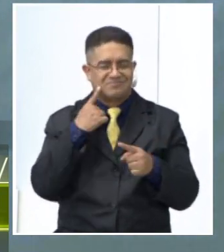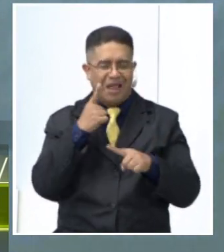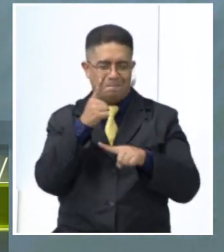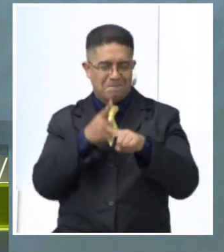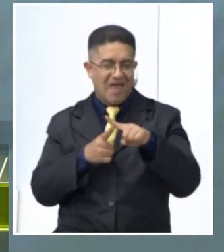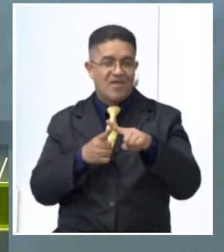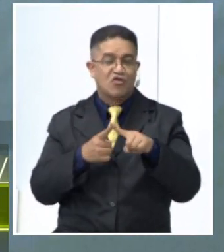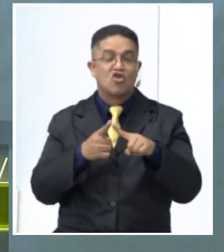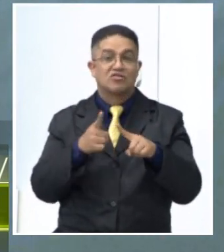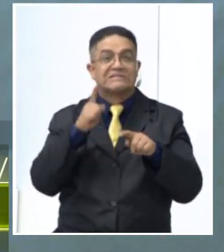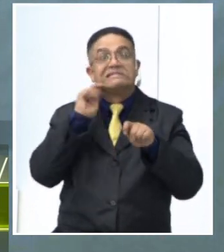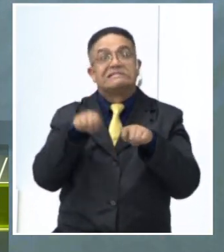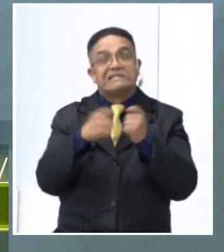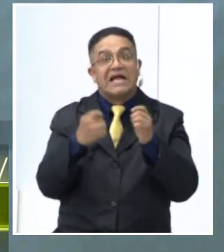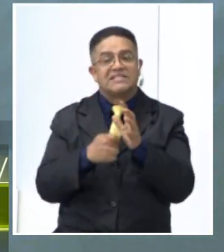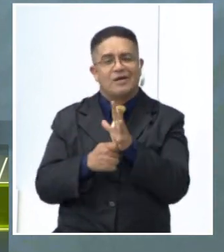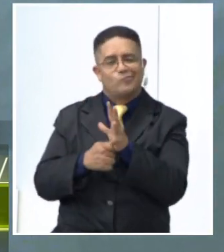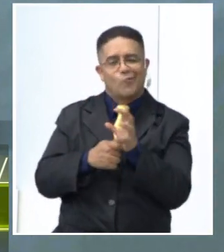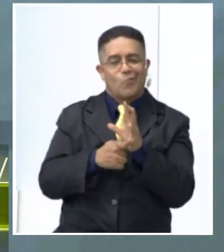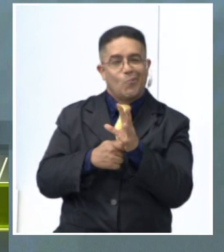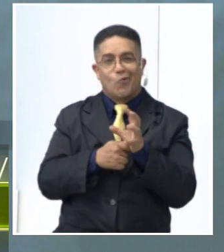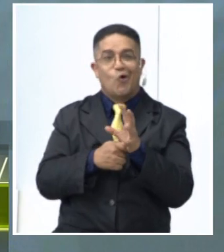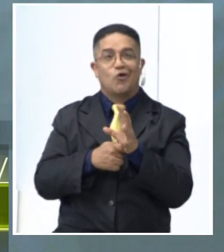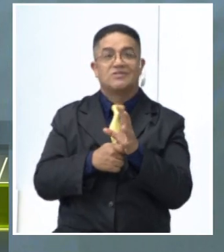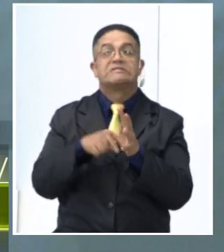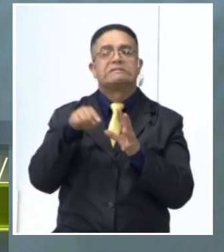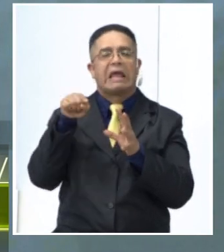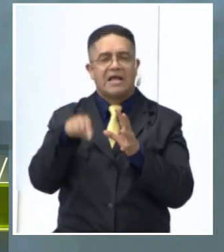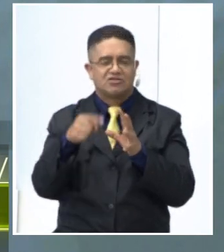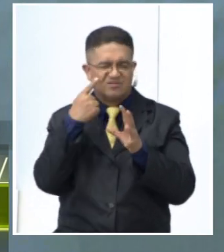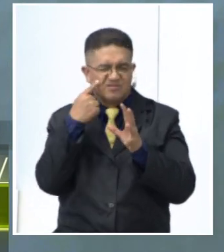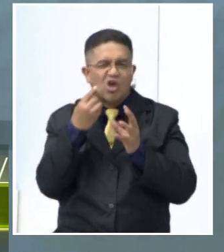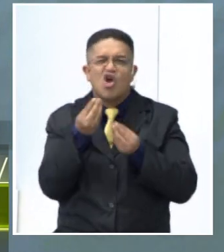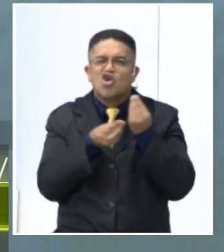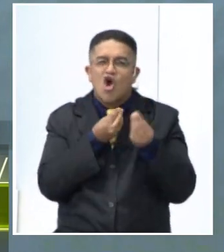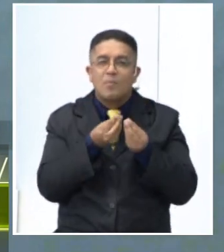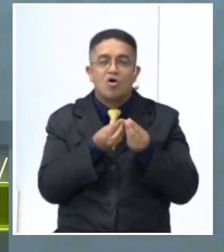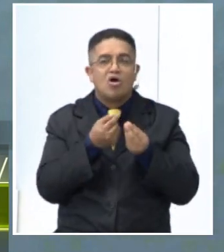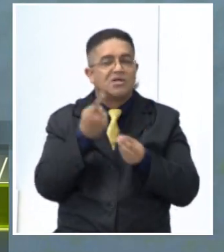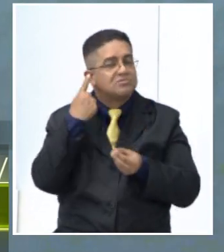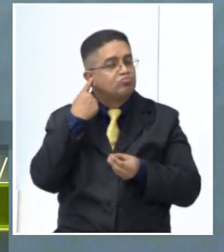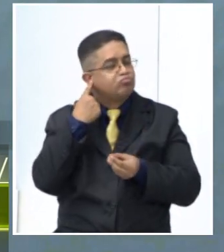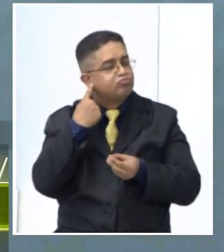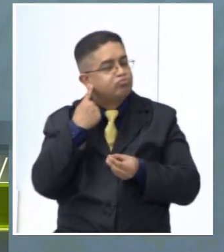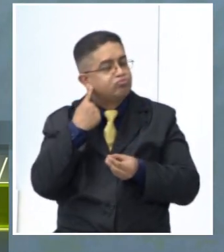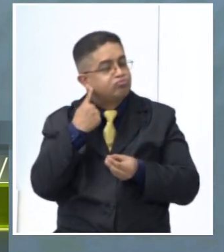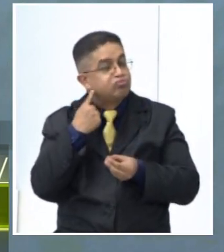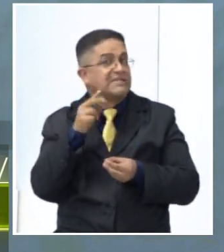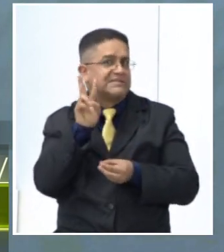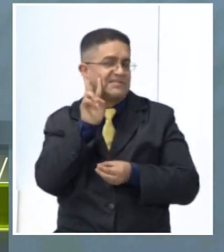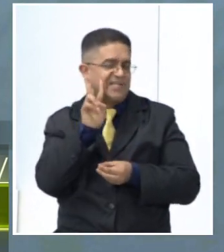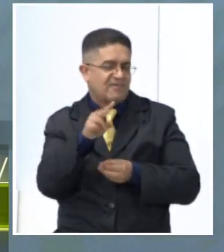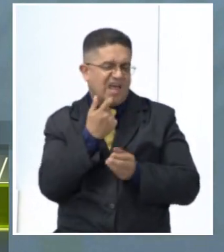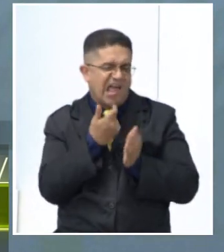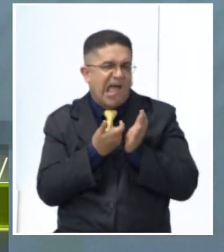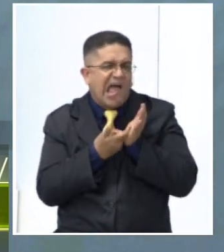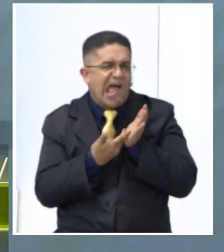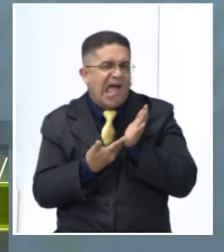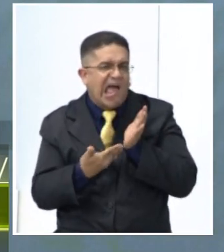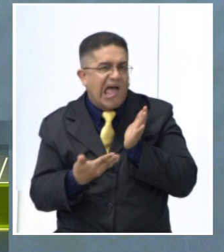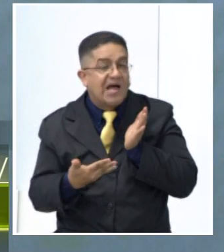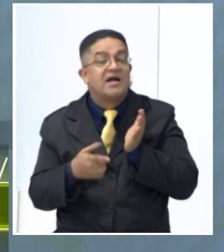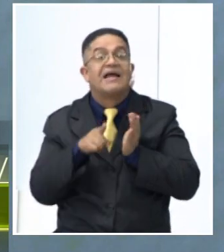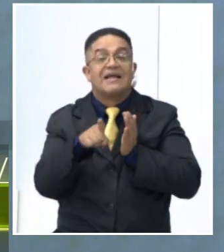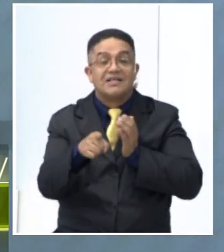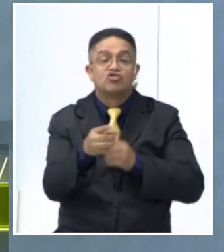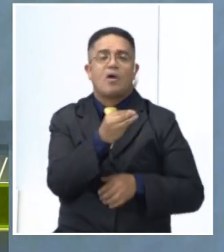una perforación del tímpano, esto se va a ver reflejado con secreciones a nivel o a través del oído. Entonces, estos son